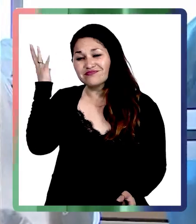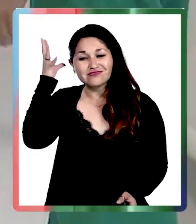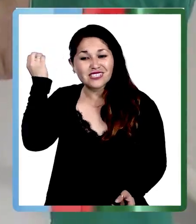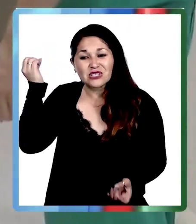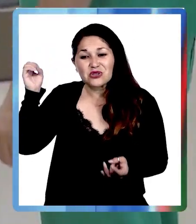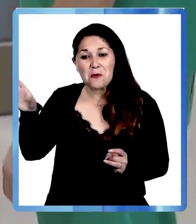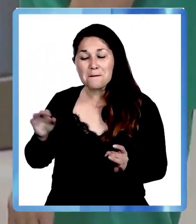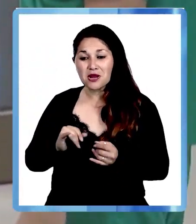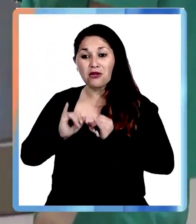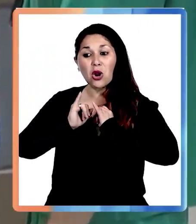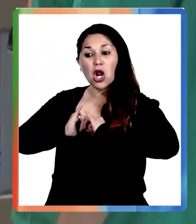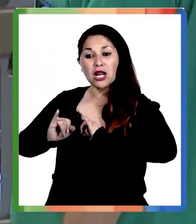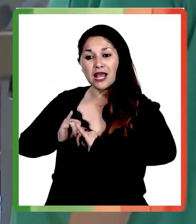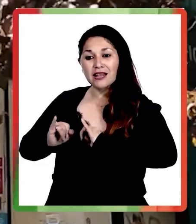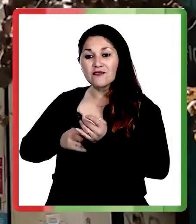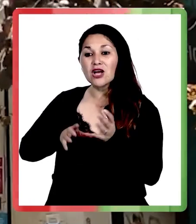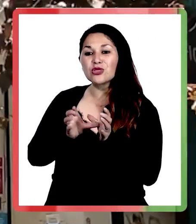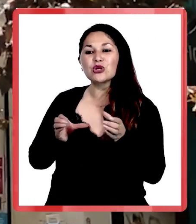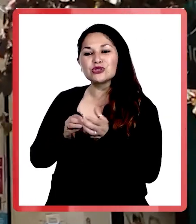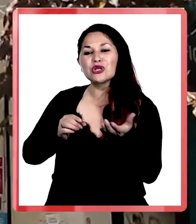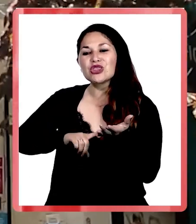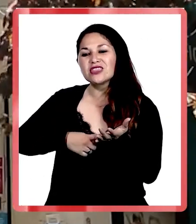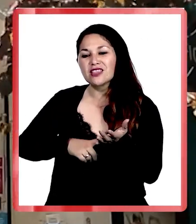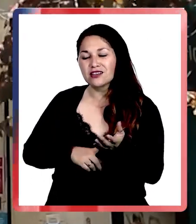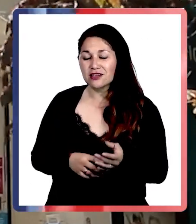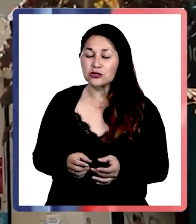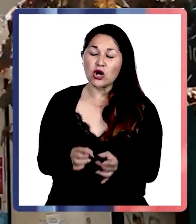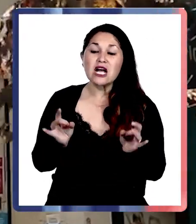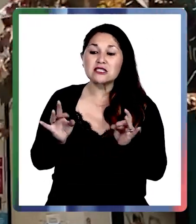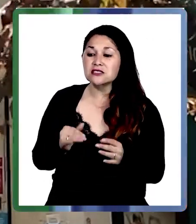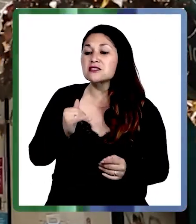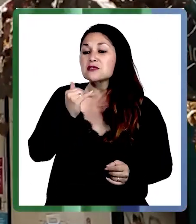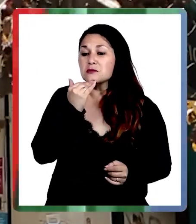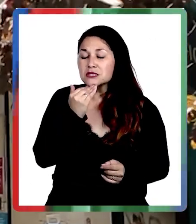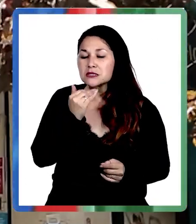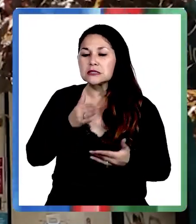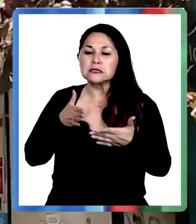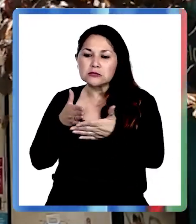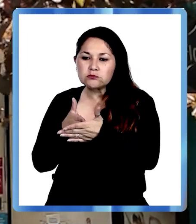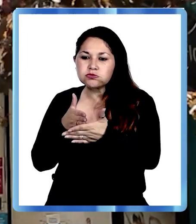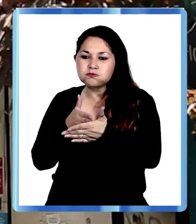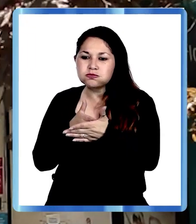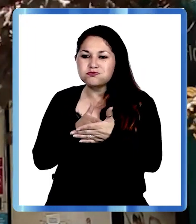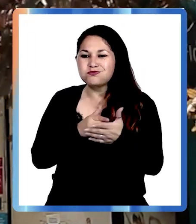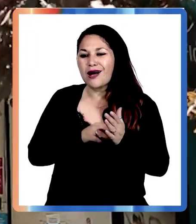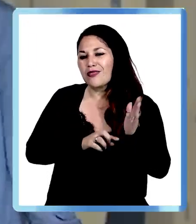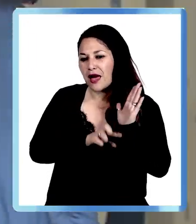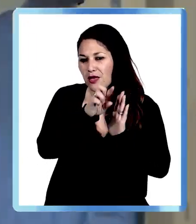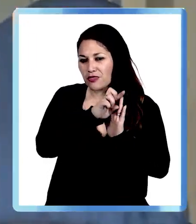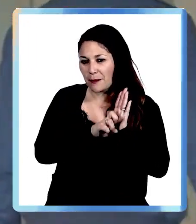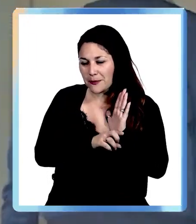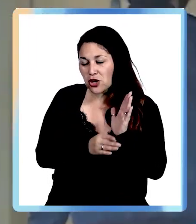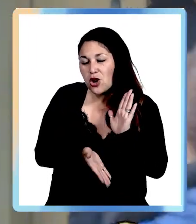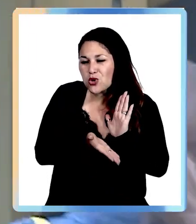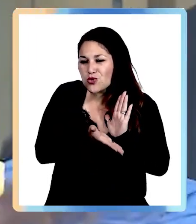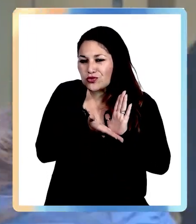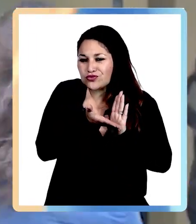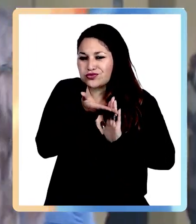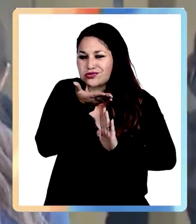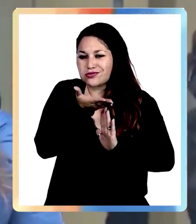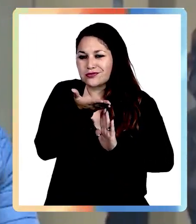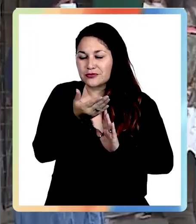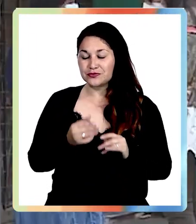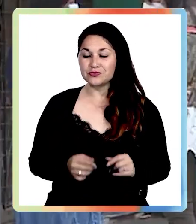las recomendaciones de la Comisión Técnica y eso también ha entrabado un poco el progreso de la ley.